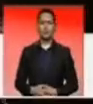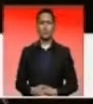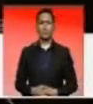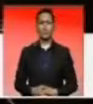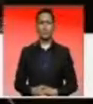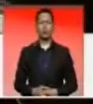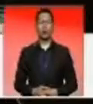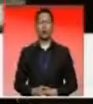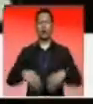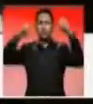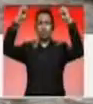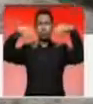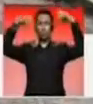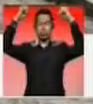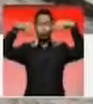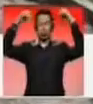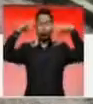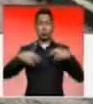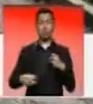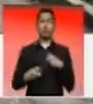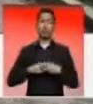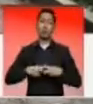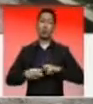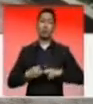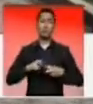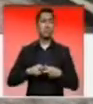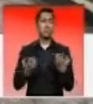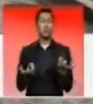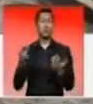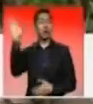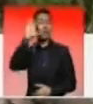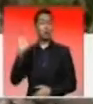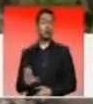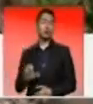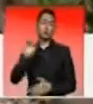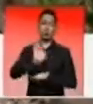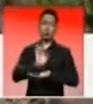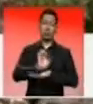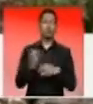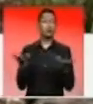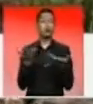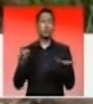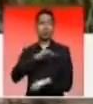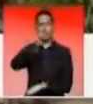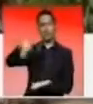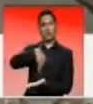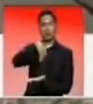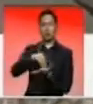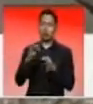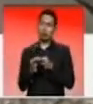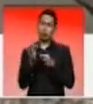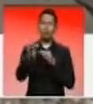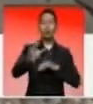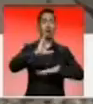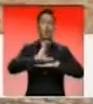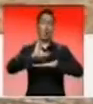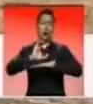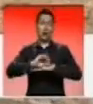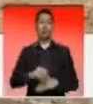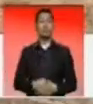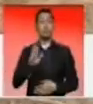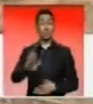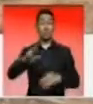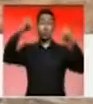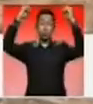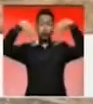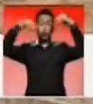Las fuertes lluvias siguen causando estragos en la costa ecuatoriana, esta vez en el sector de Río de Oro, en la provincia de Manabí. Los torrenciales aguaceros provocaron